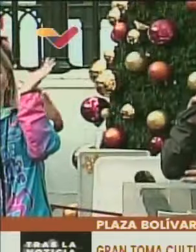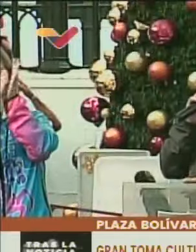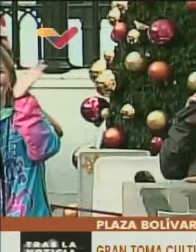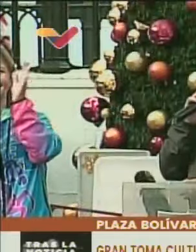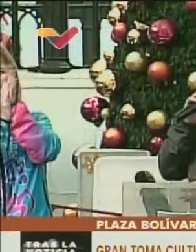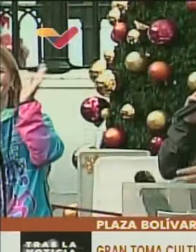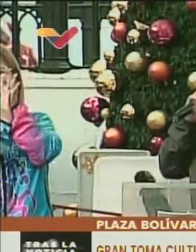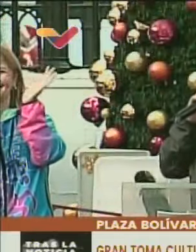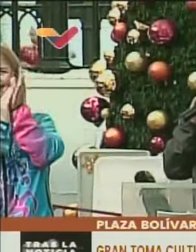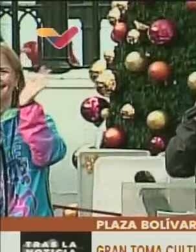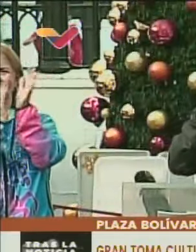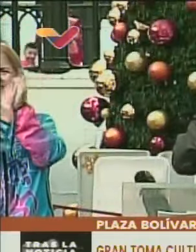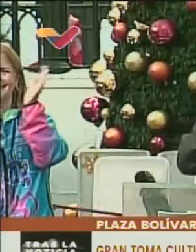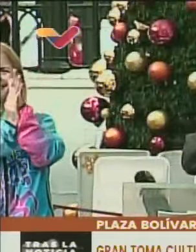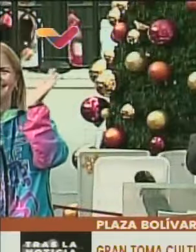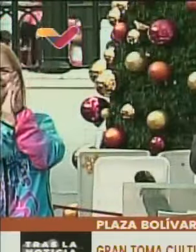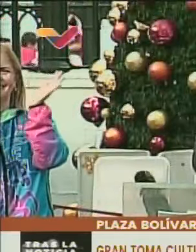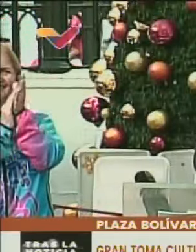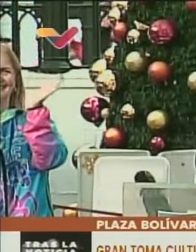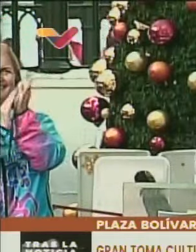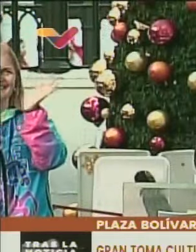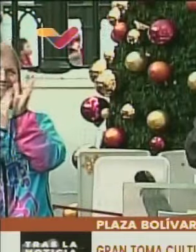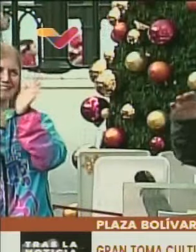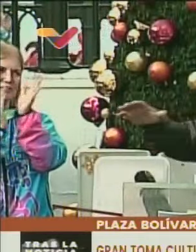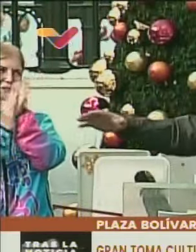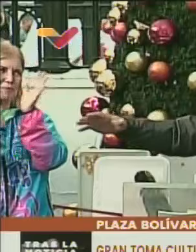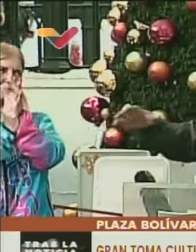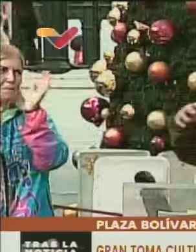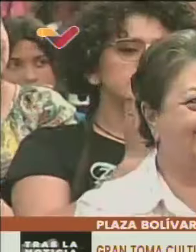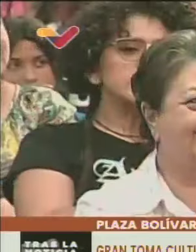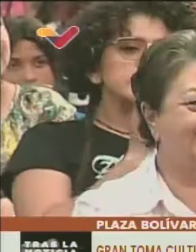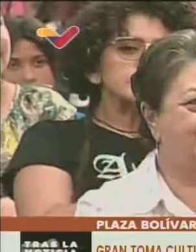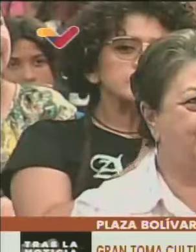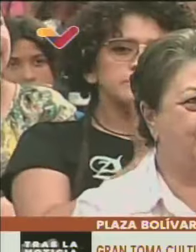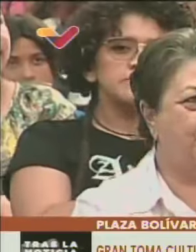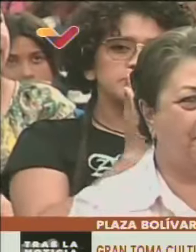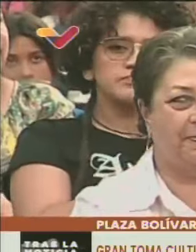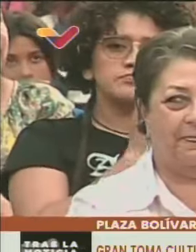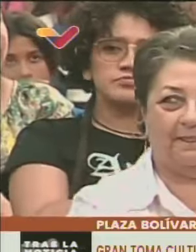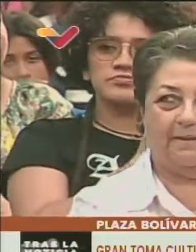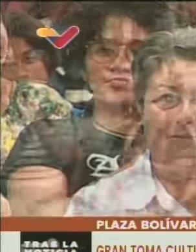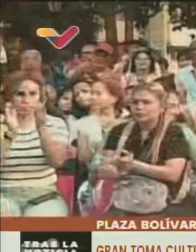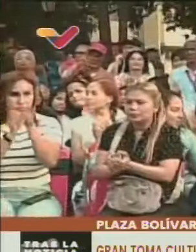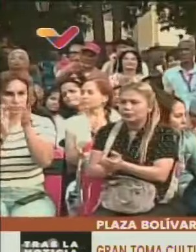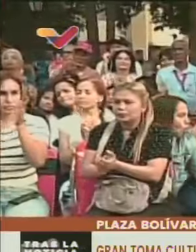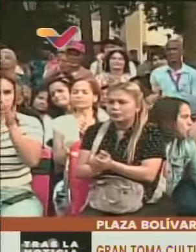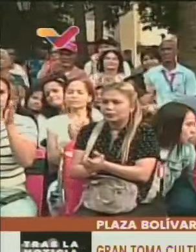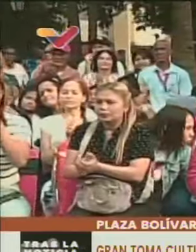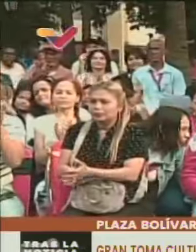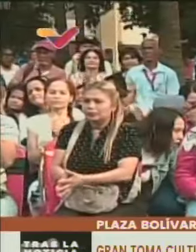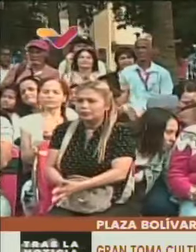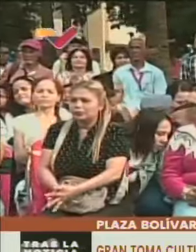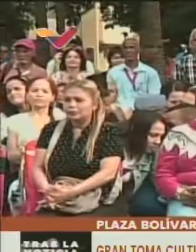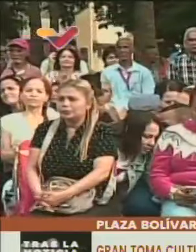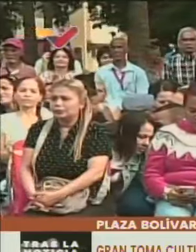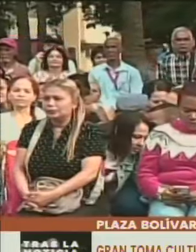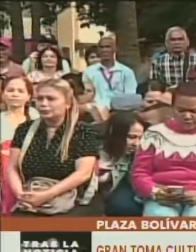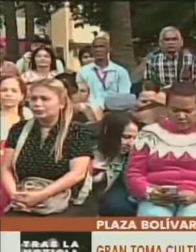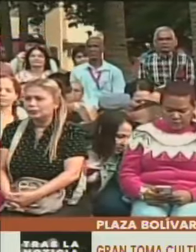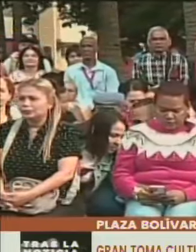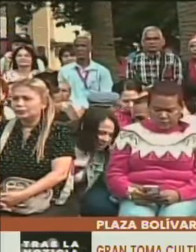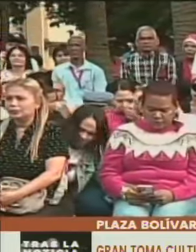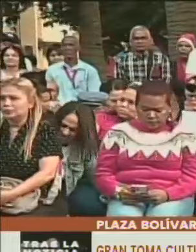a las colmenitas que estamos exactamente ordenando desde el punto de vista del Ministerio de Cultura para